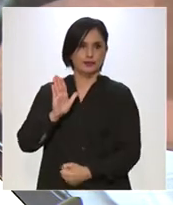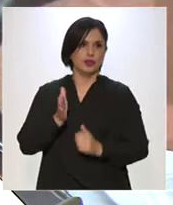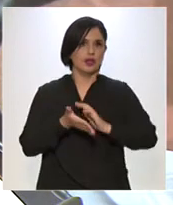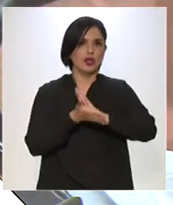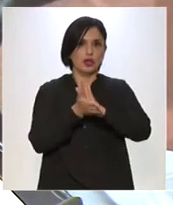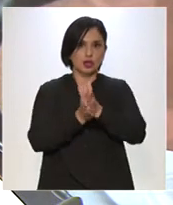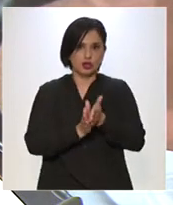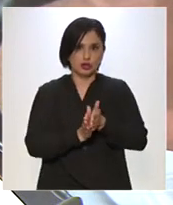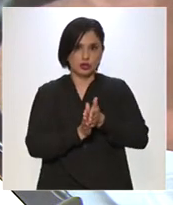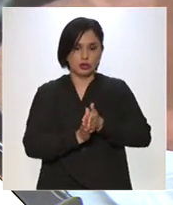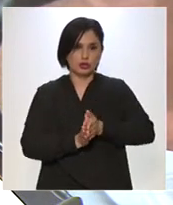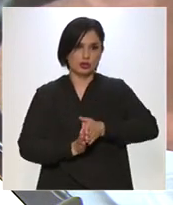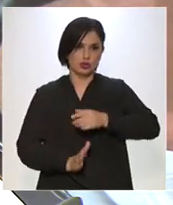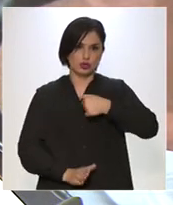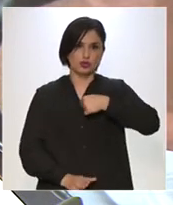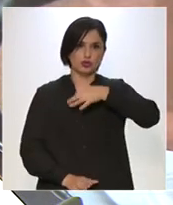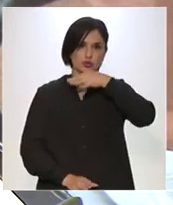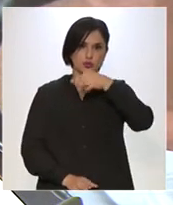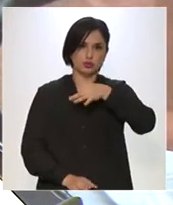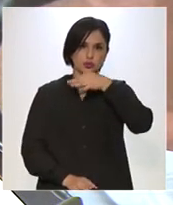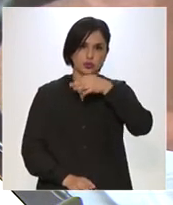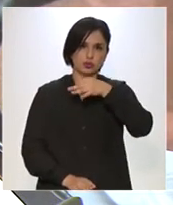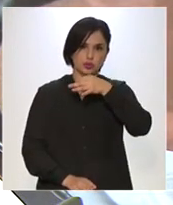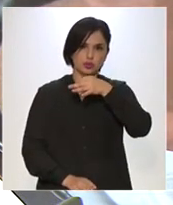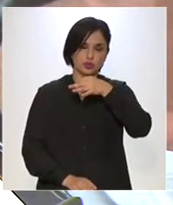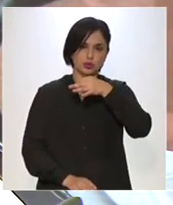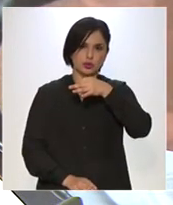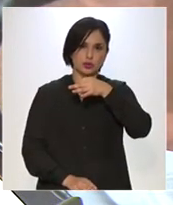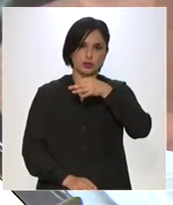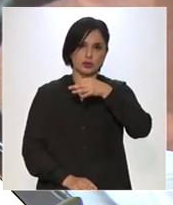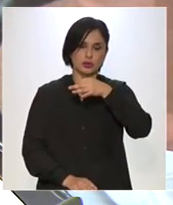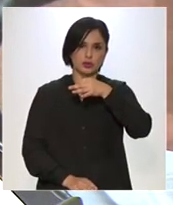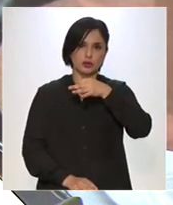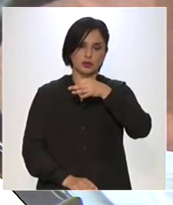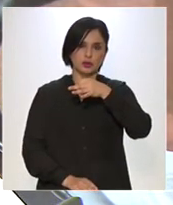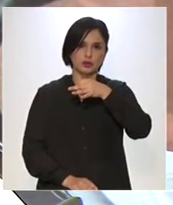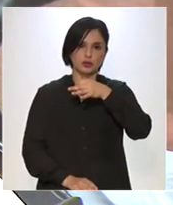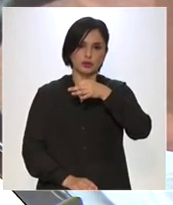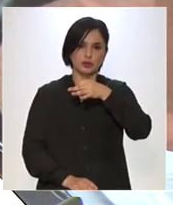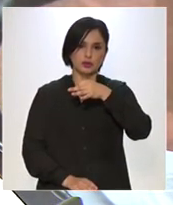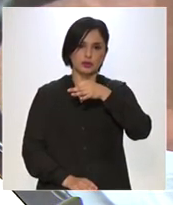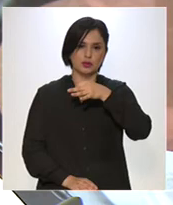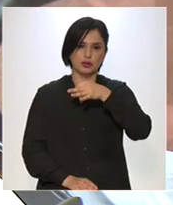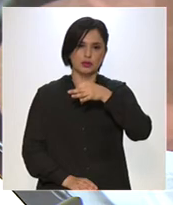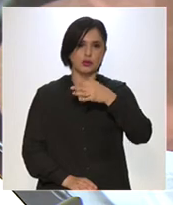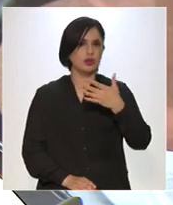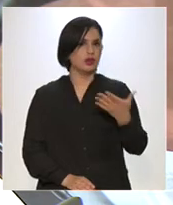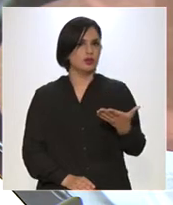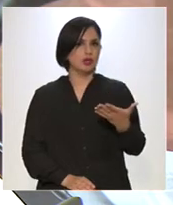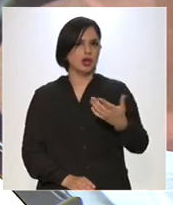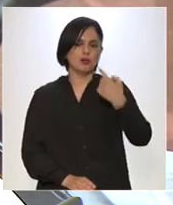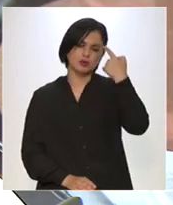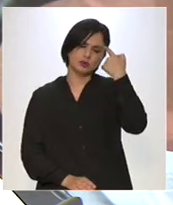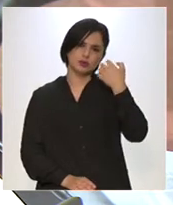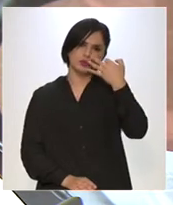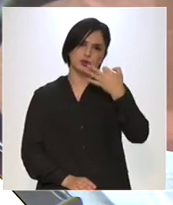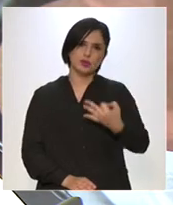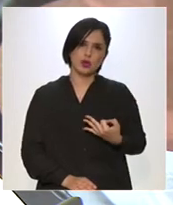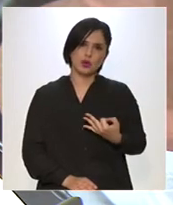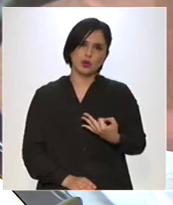los antecedentes que nosotros hemos señalado, señora presidenta, estamos absolutamente convencidos en